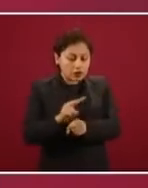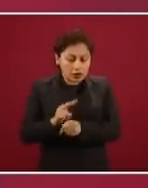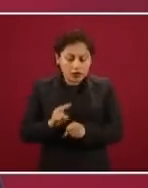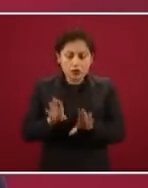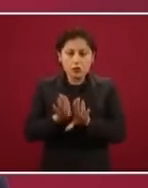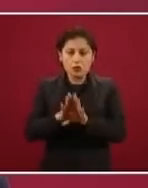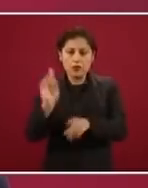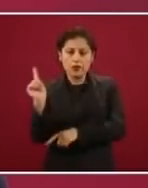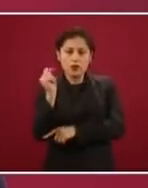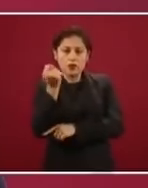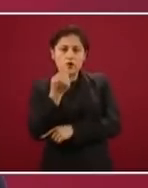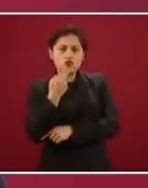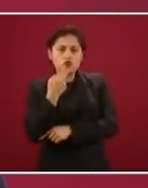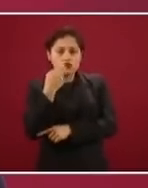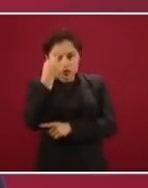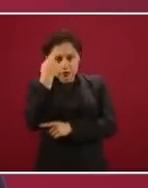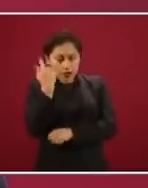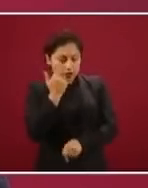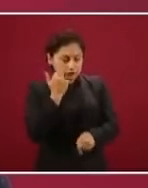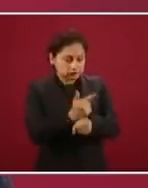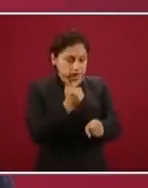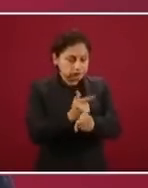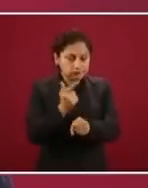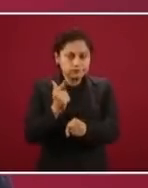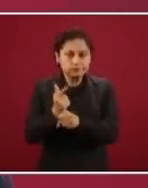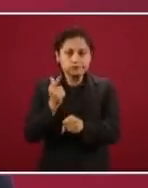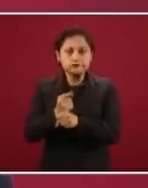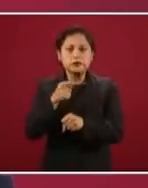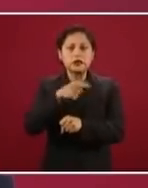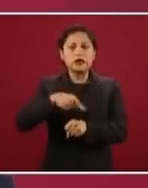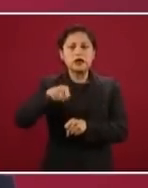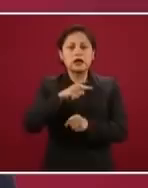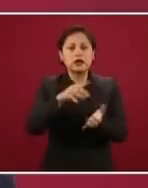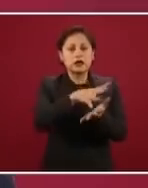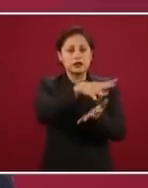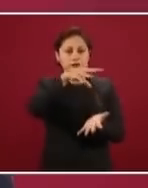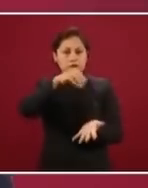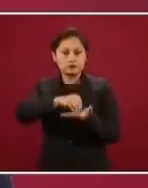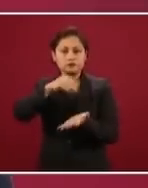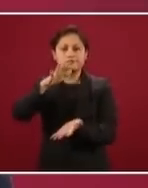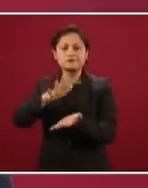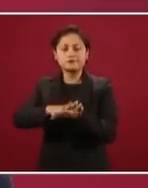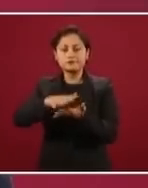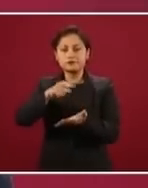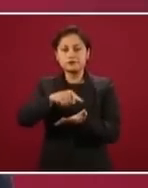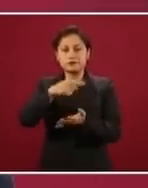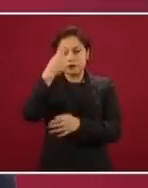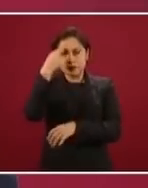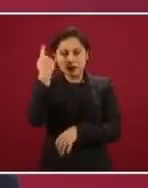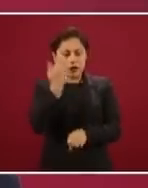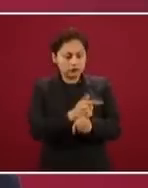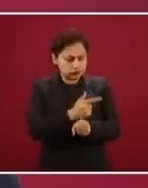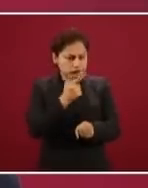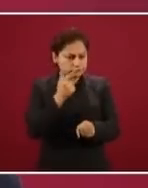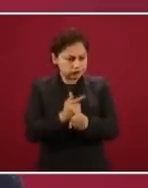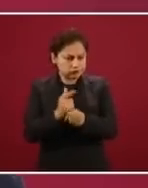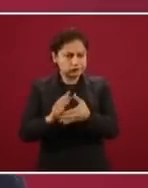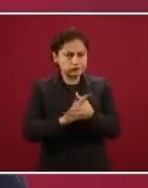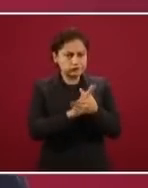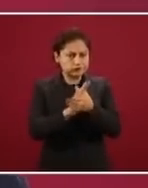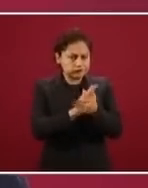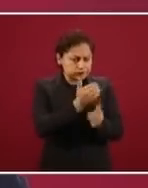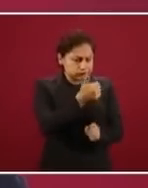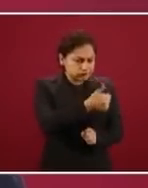que utiliza reconocimiento de imágenes con inteligencia artificial para identificar individualmente a cada tiburón proporcionando